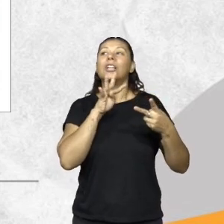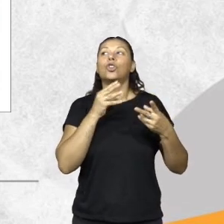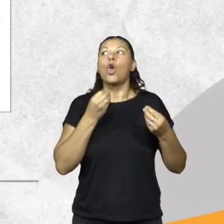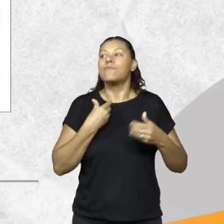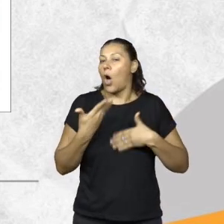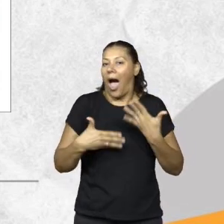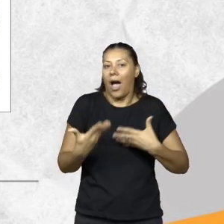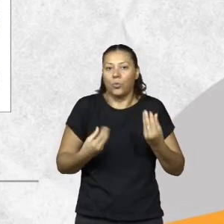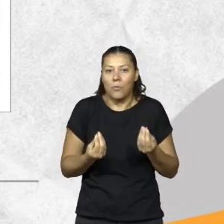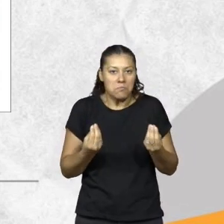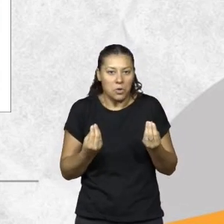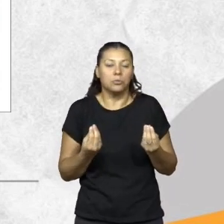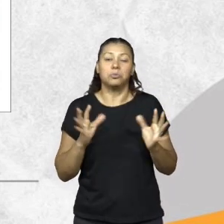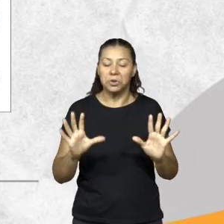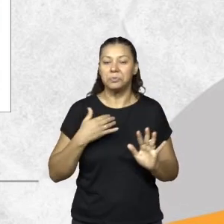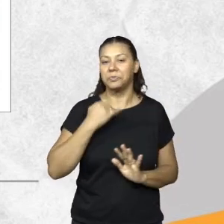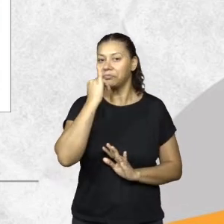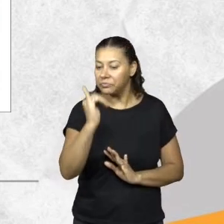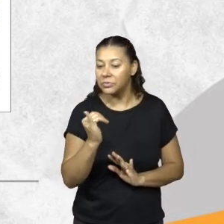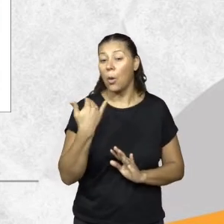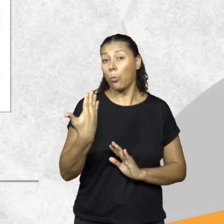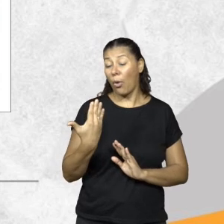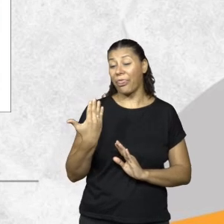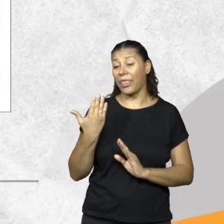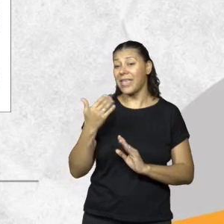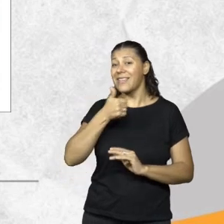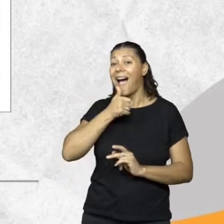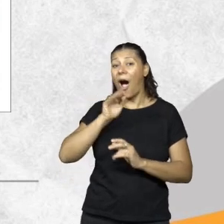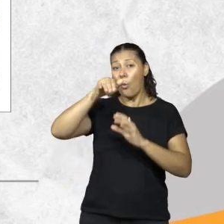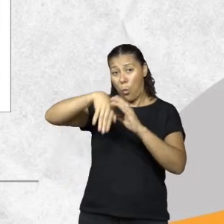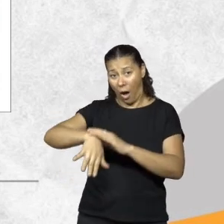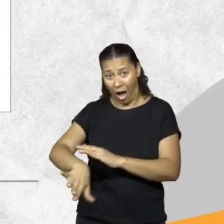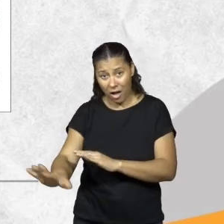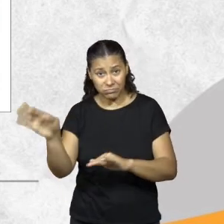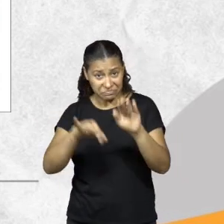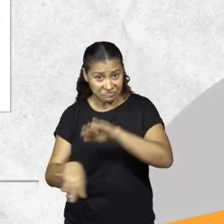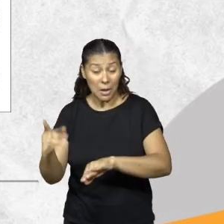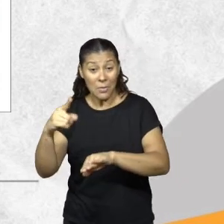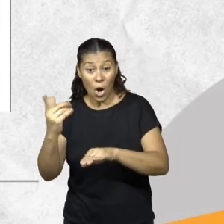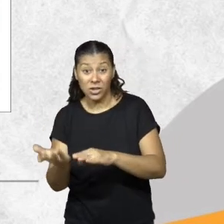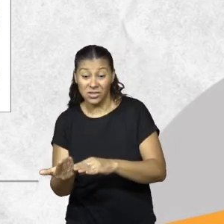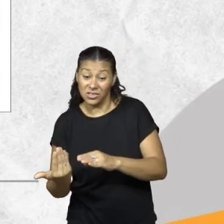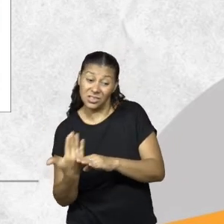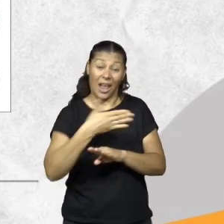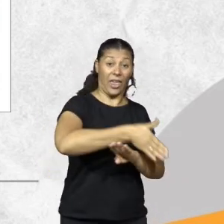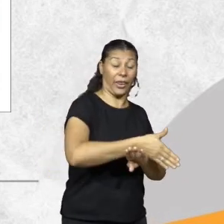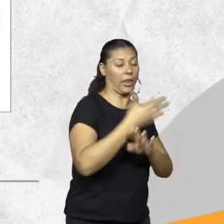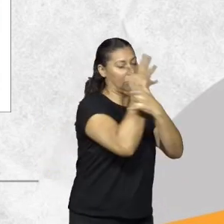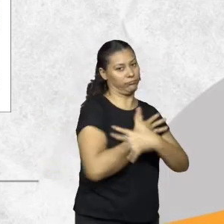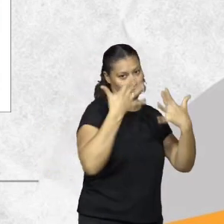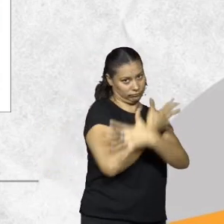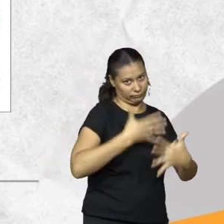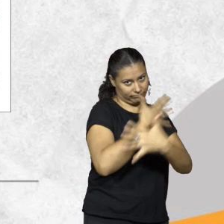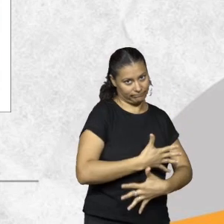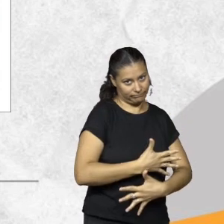le decimos, ingrese al agua, pero al salir, lávese con agua limpia. Y esté atento a que